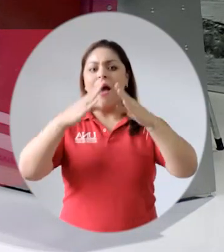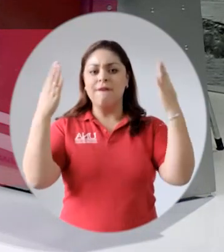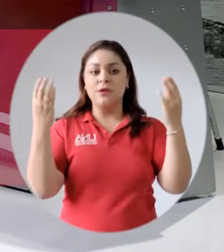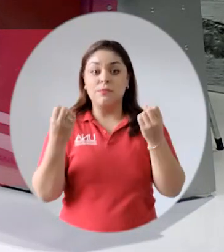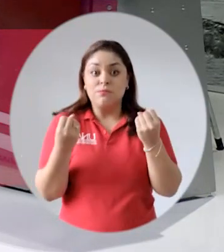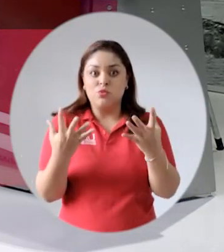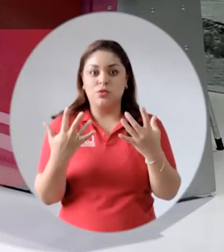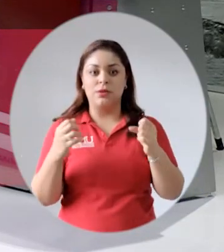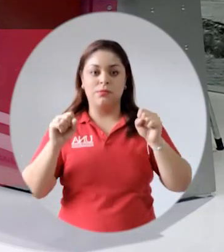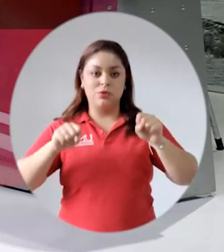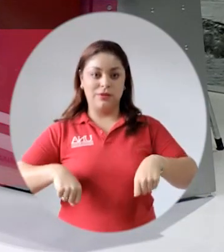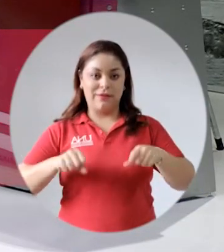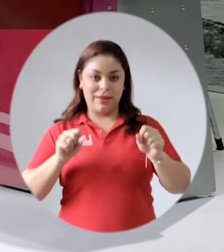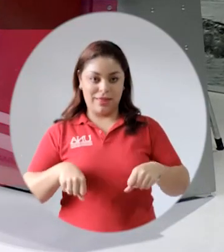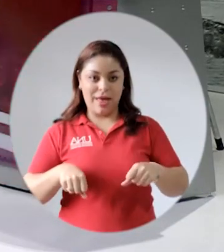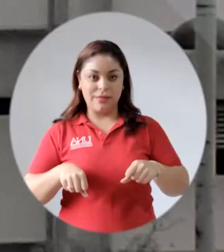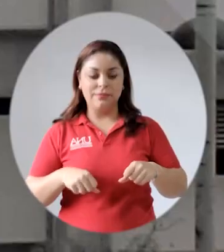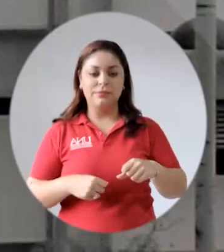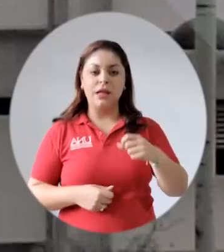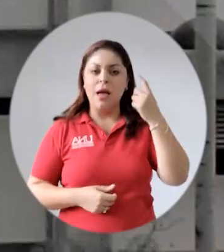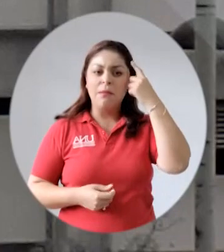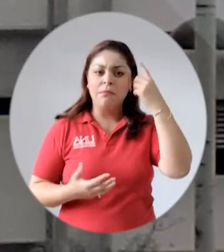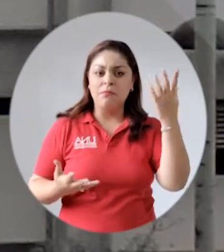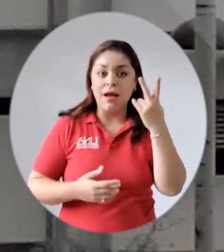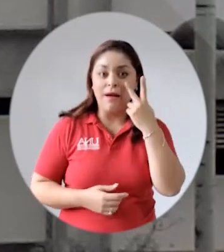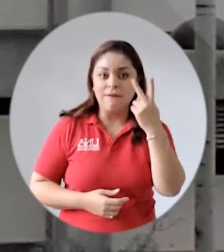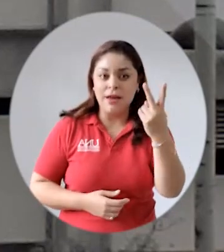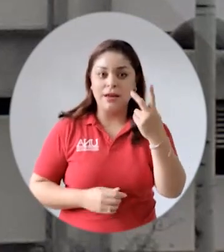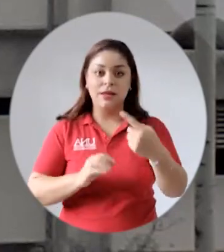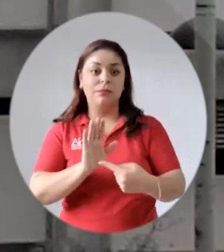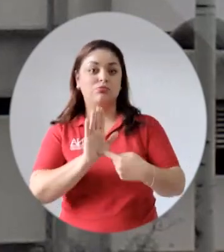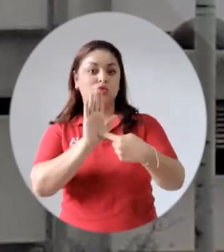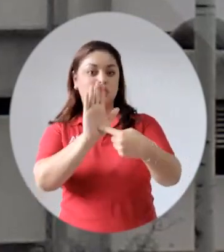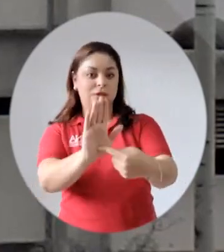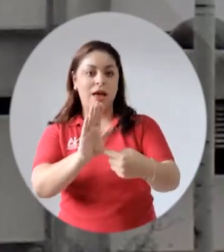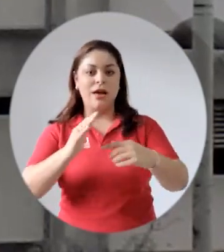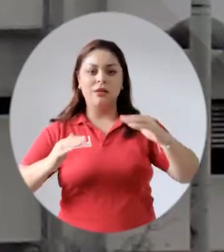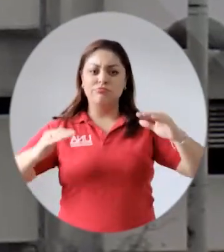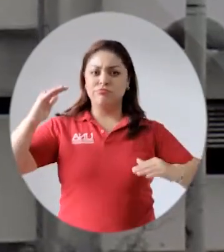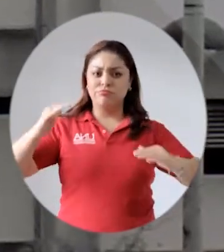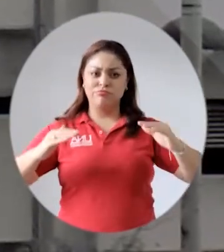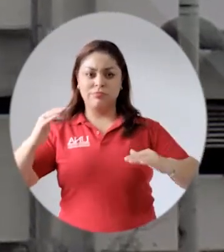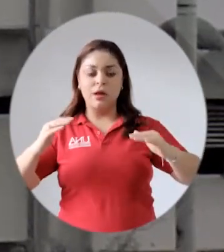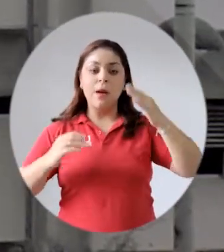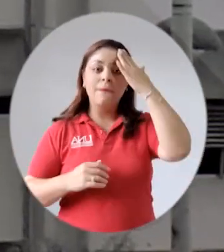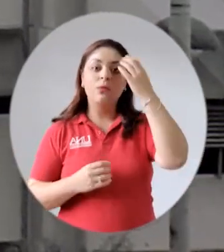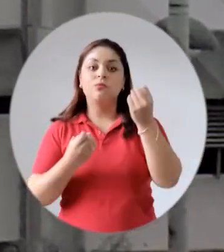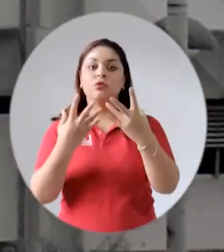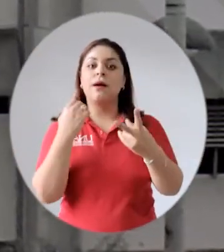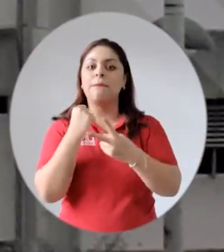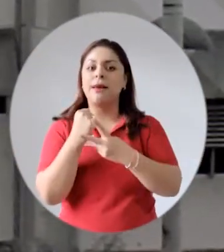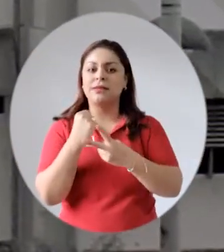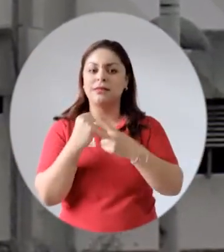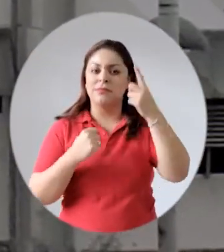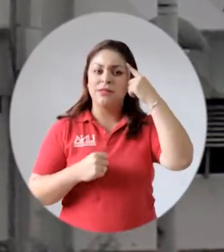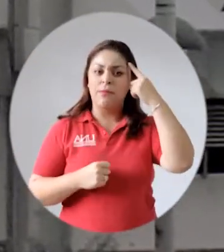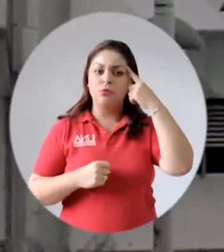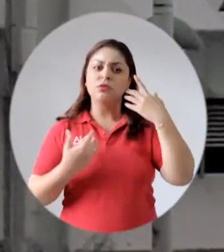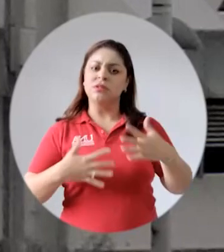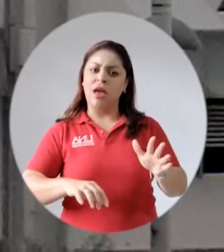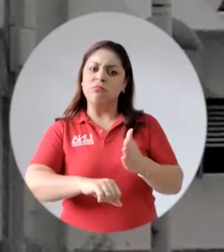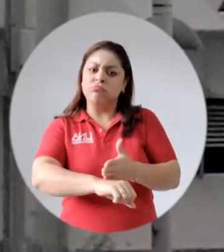un propósito que defendemos mucha gente, pero la realidad no, es tan mínimo que no se puede decir que tenga un gran impacto en la vida de las